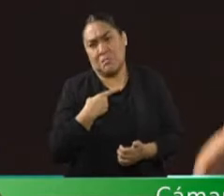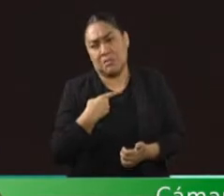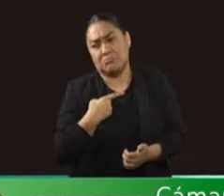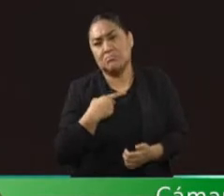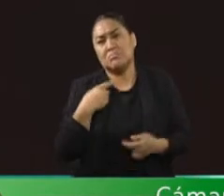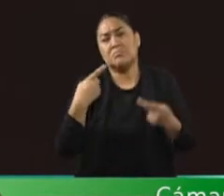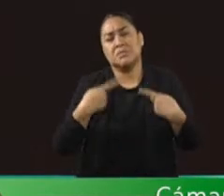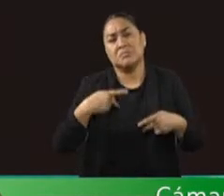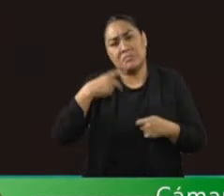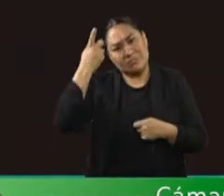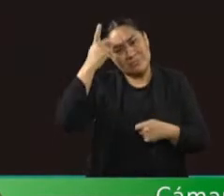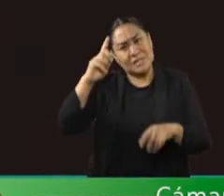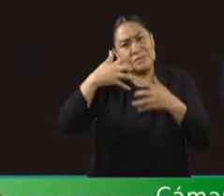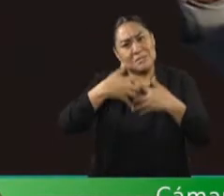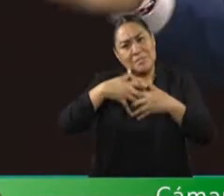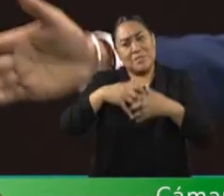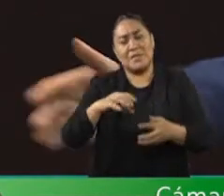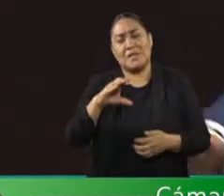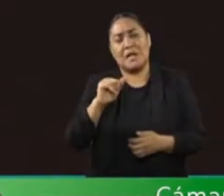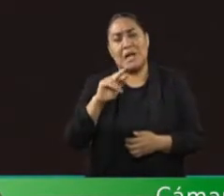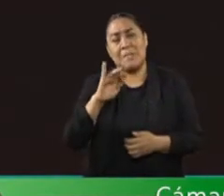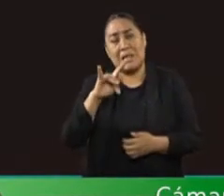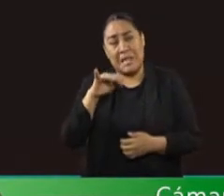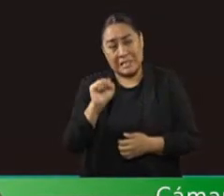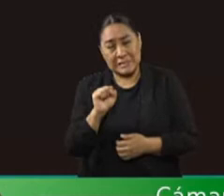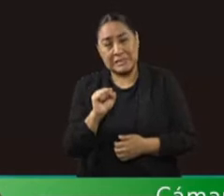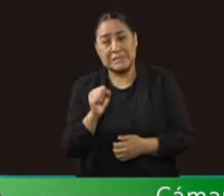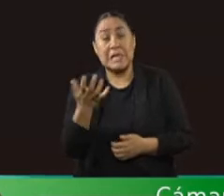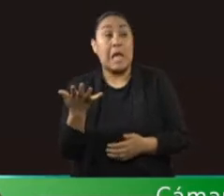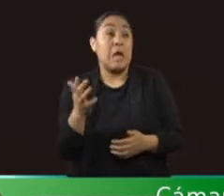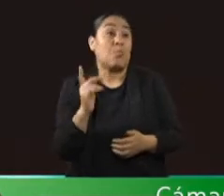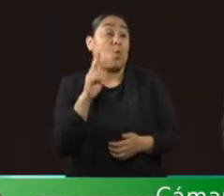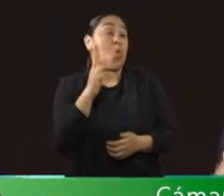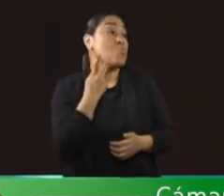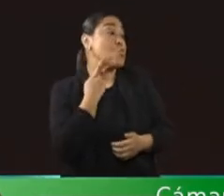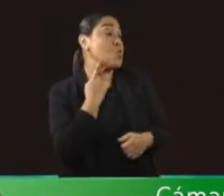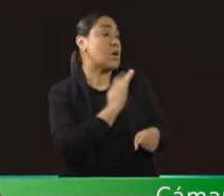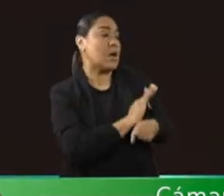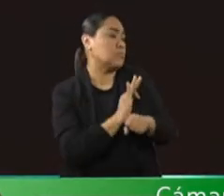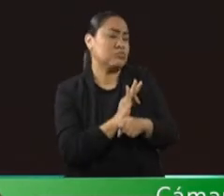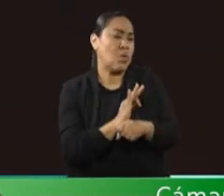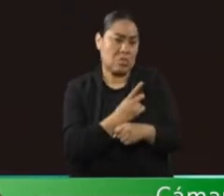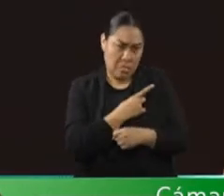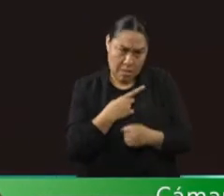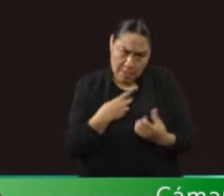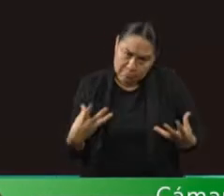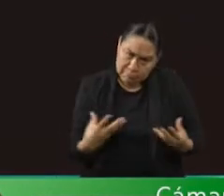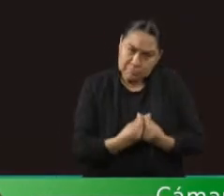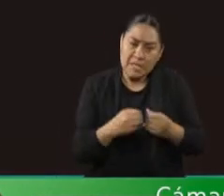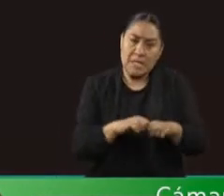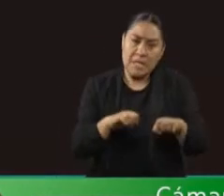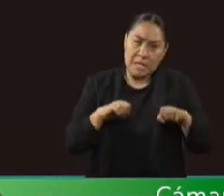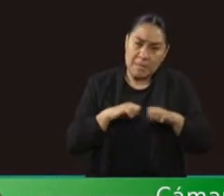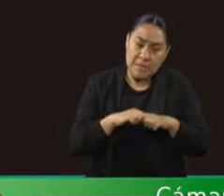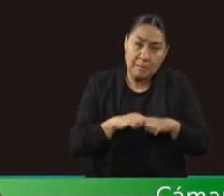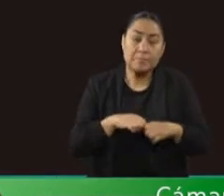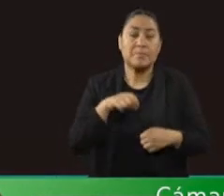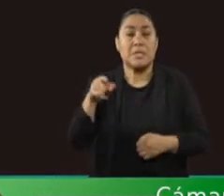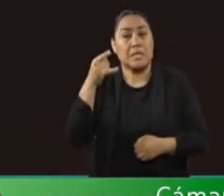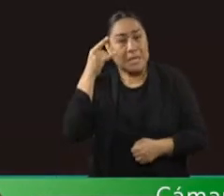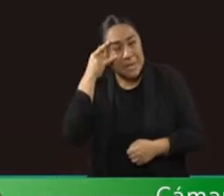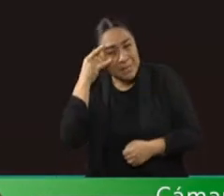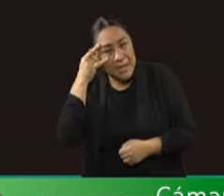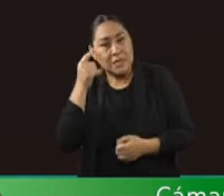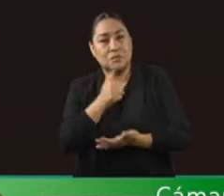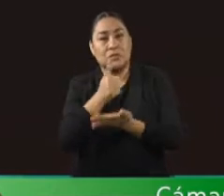los empresarios Carmelitas Esto no es un tema de colores es un tema de trabajar en equipo por Campeche hoy y por Ciudad del